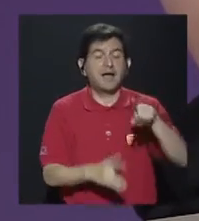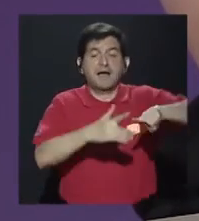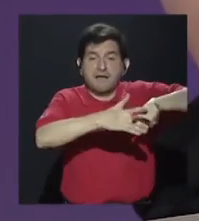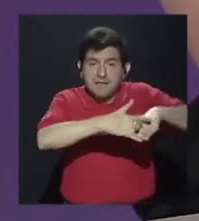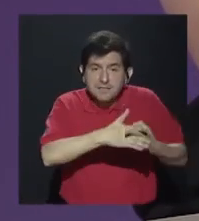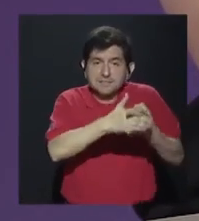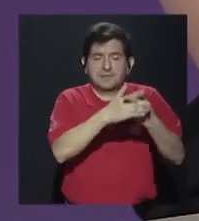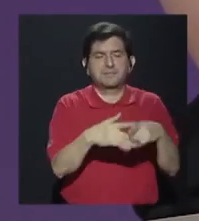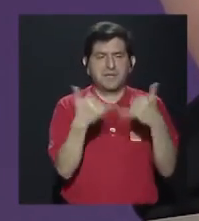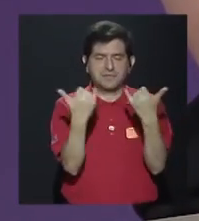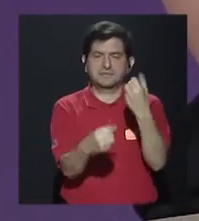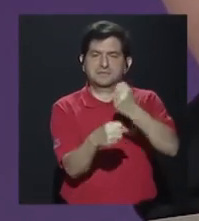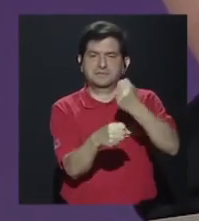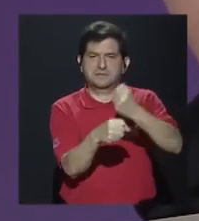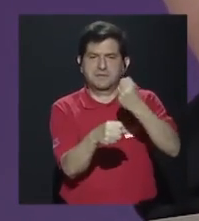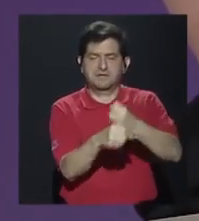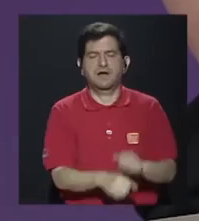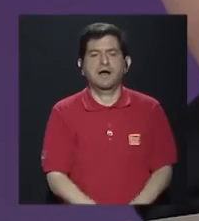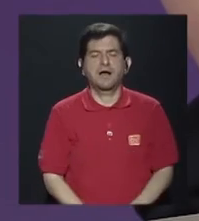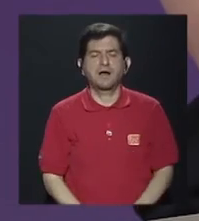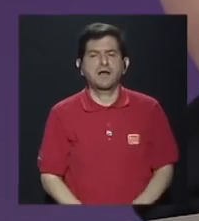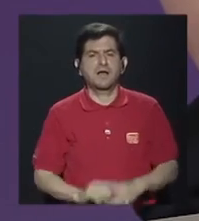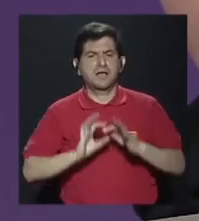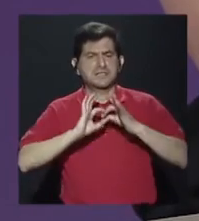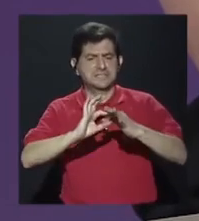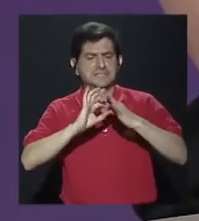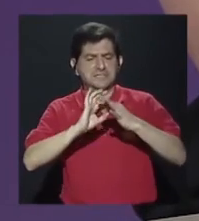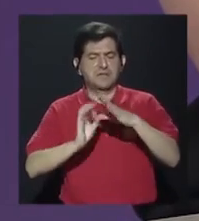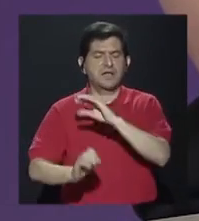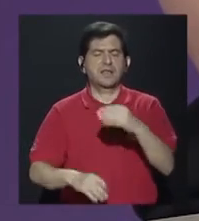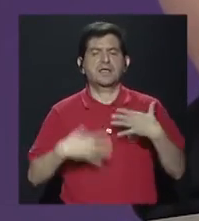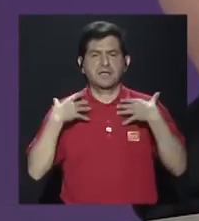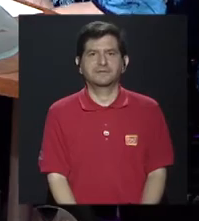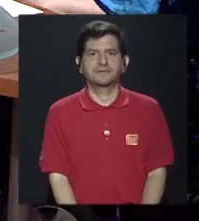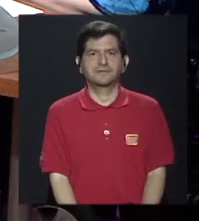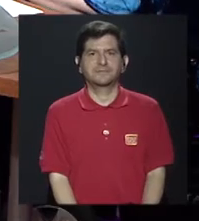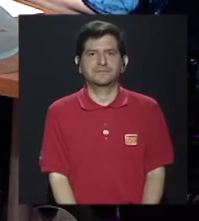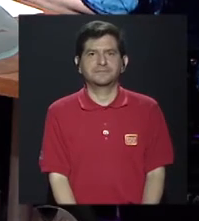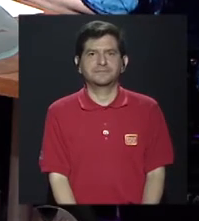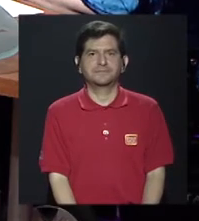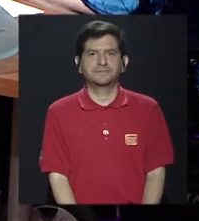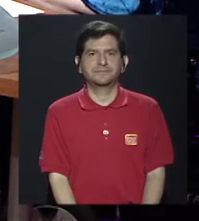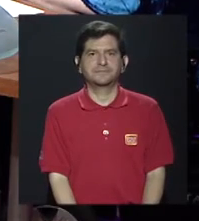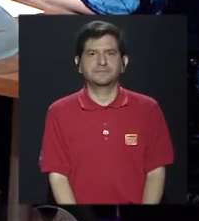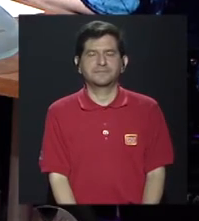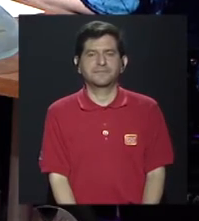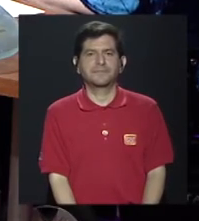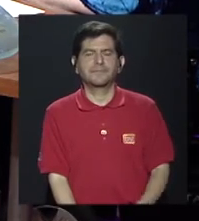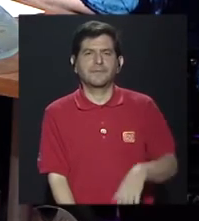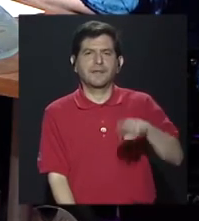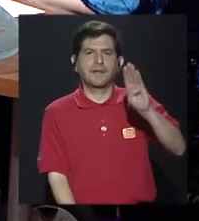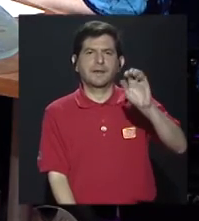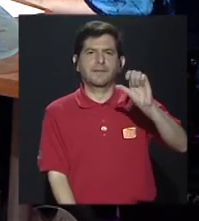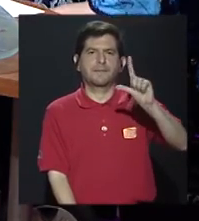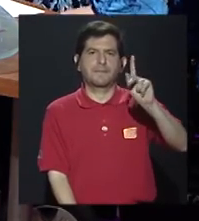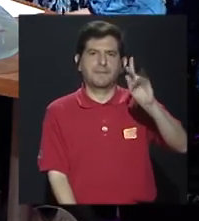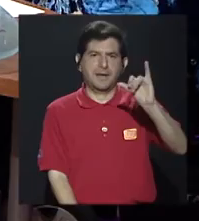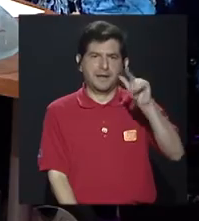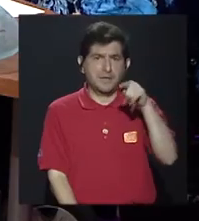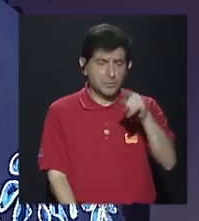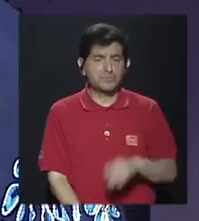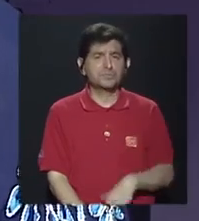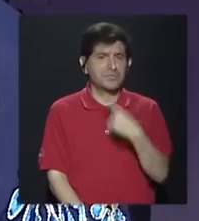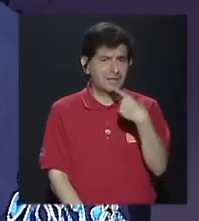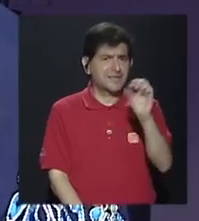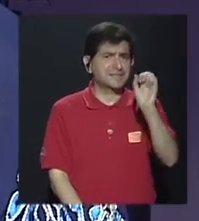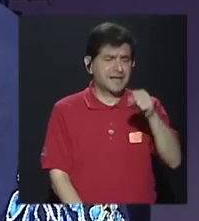empezar a trabajar la parte de sexualidad y salud reproductiva. Belki, ¿asentías cuando hablaba Carla